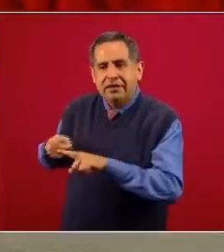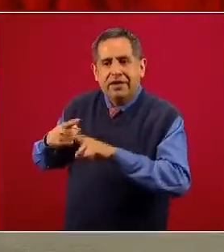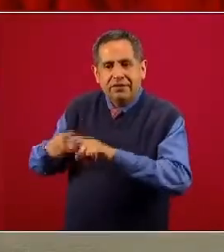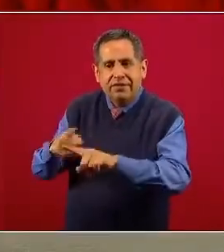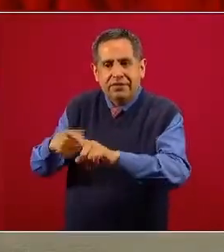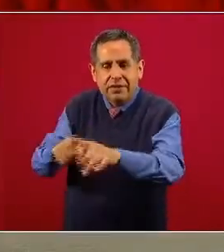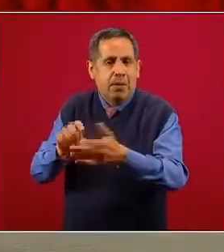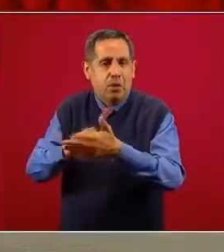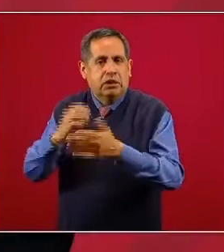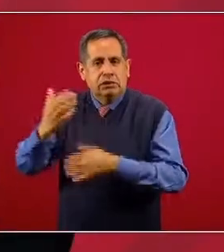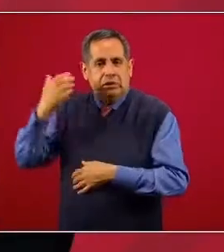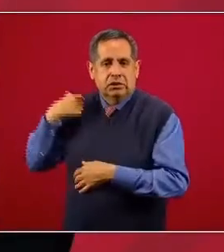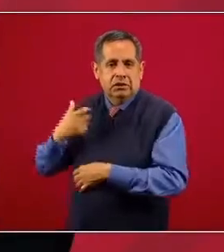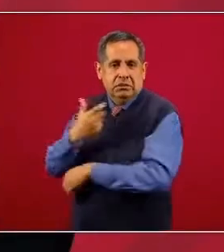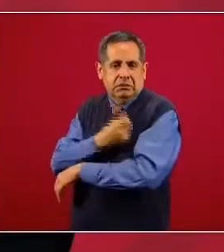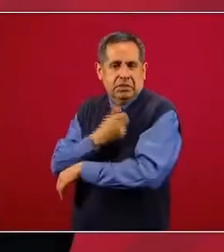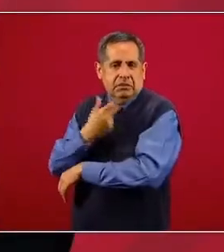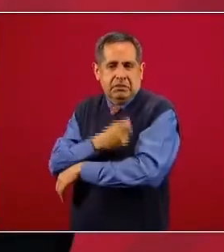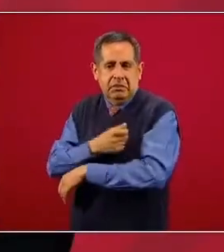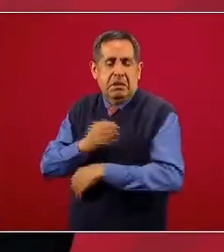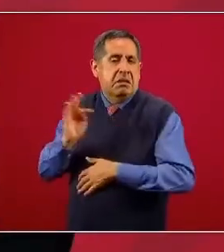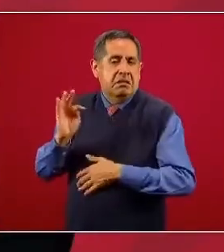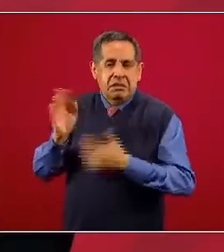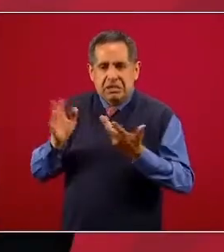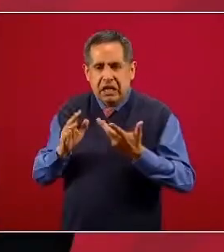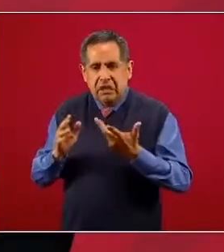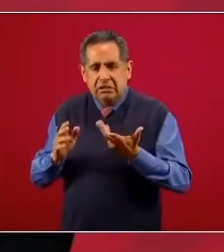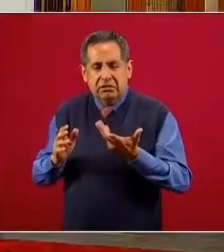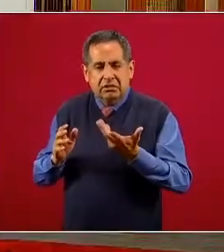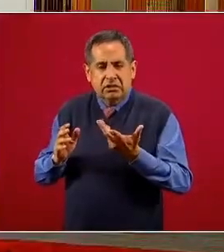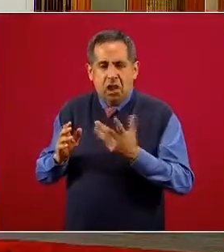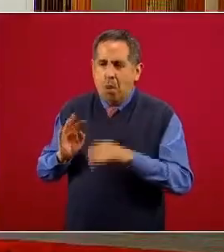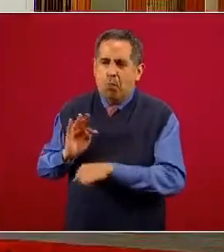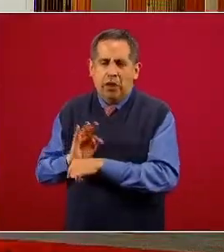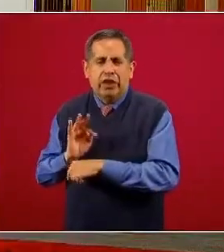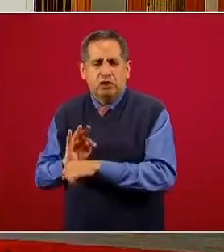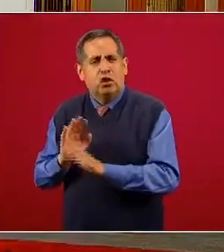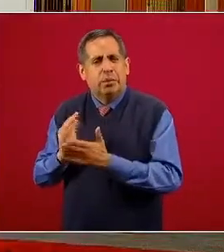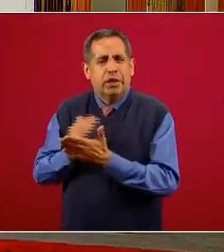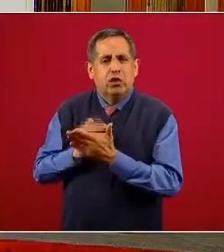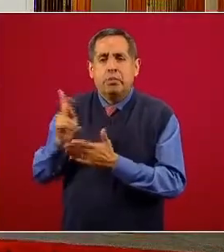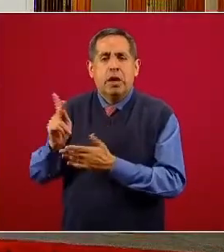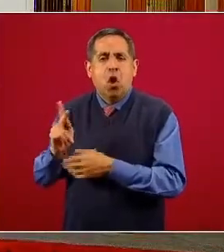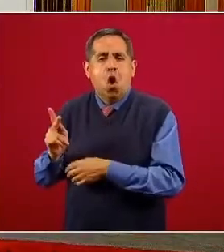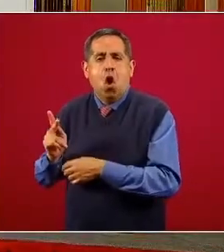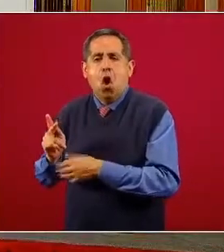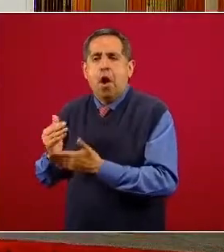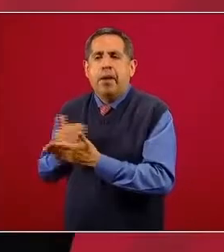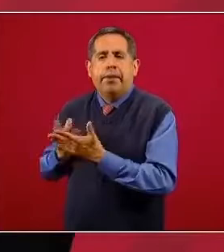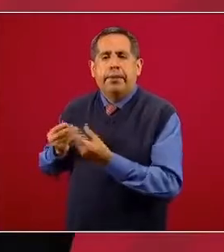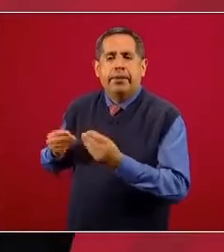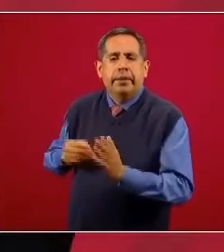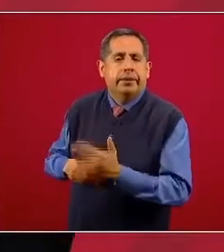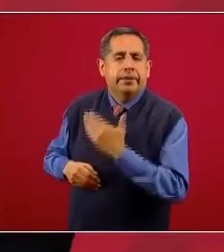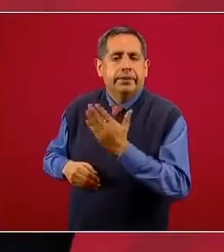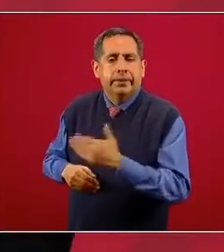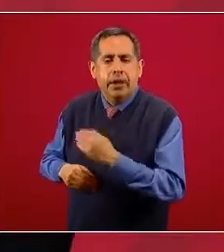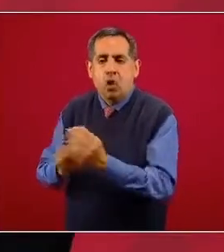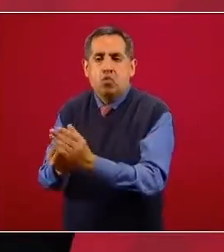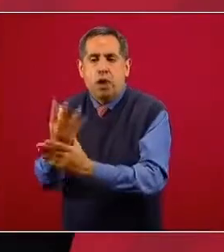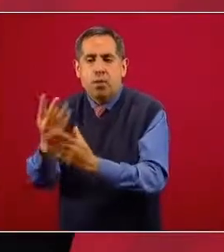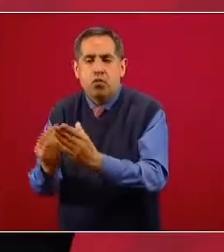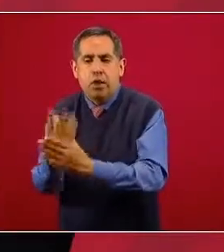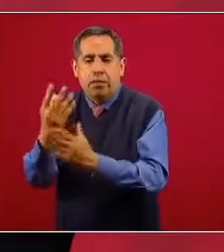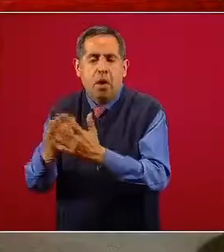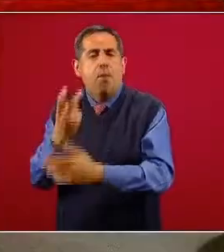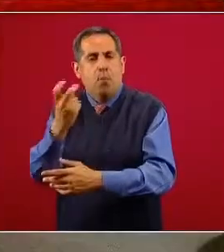me vacuné, puedo tener cierta probabilidad de protección, pero esta se va agotando conforme pasa el tiempo. Por